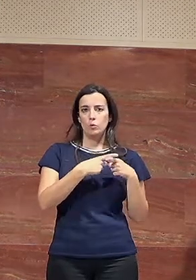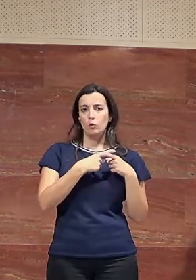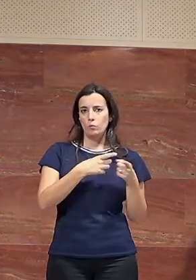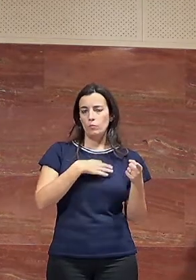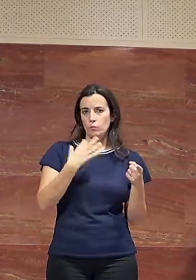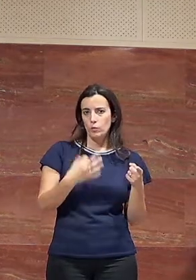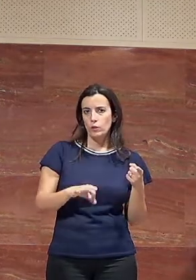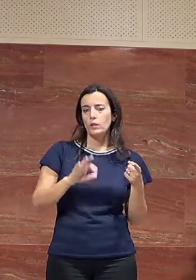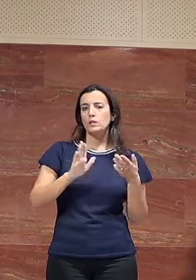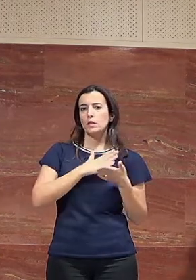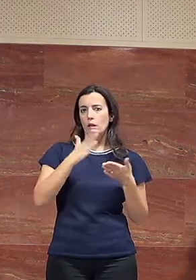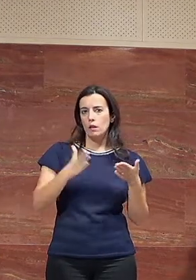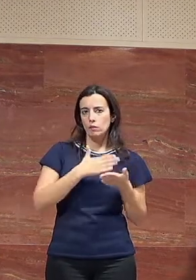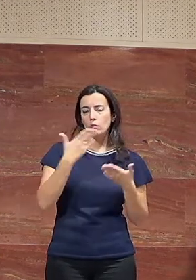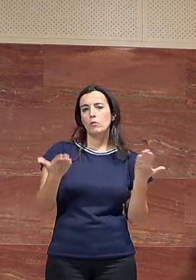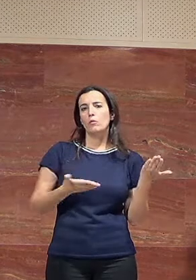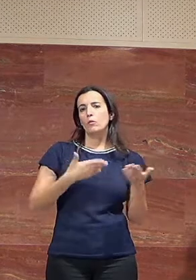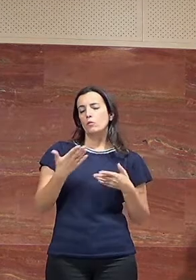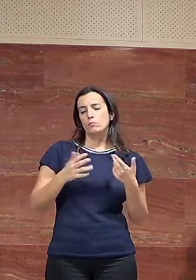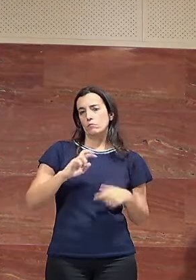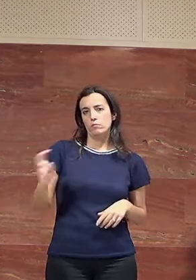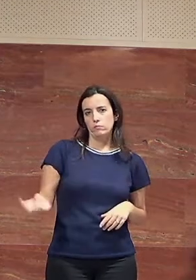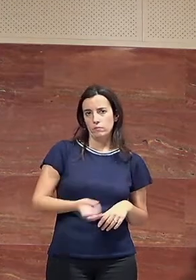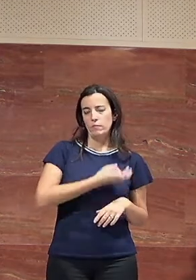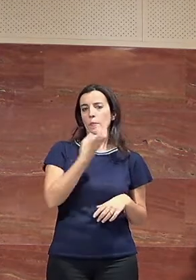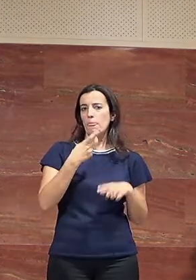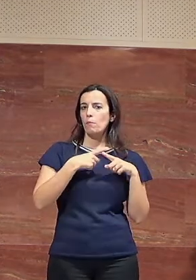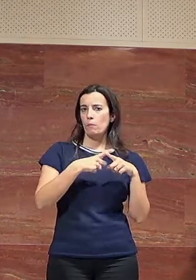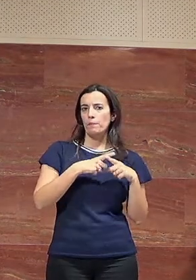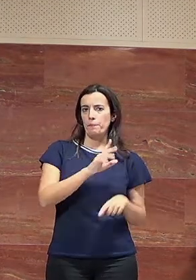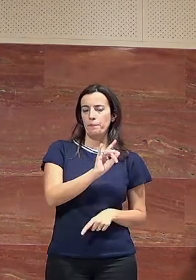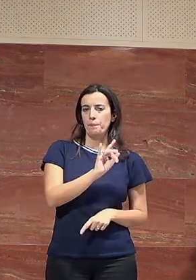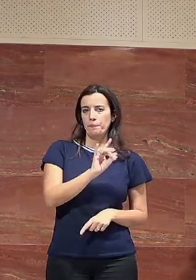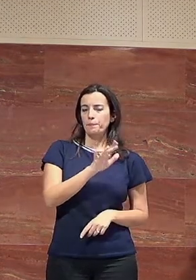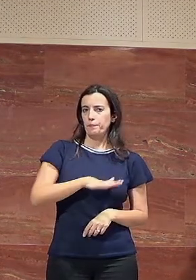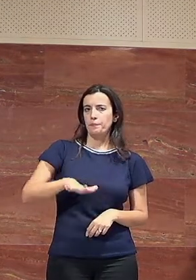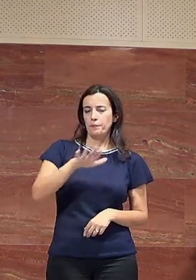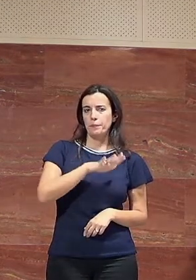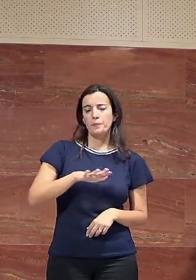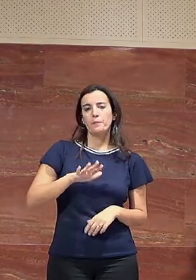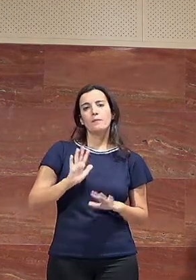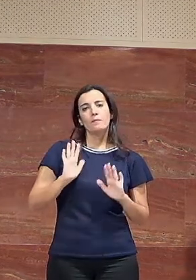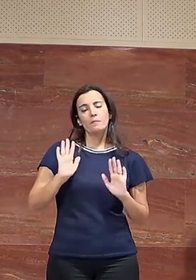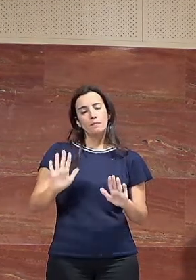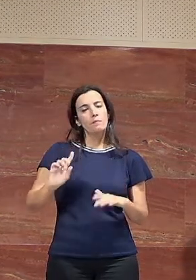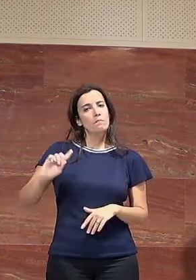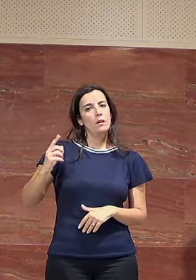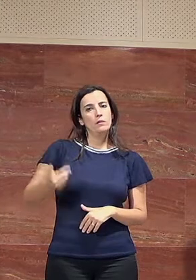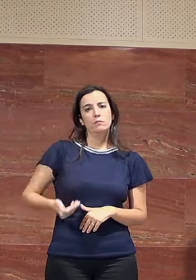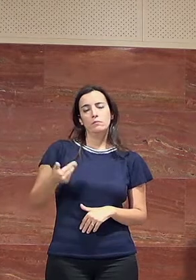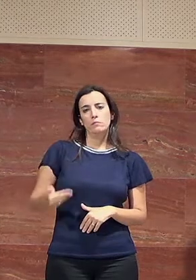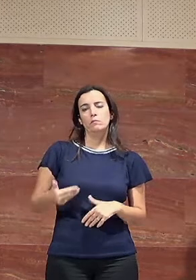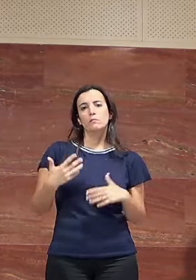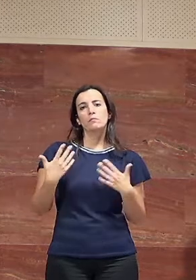Compartir el salón, el la cuarto de la habitación para comer, televisión, sí. que se comparten, exactamente, que se comparten, pero lo más importante es